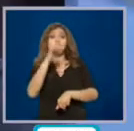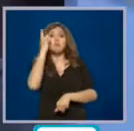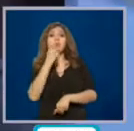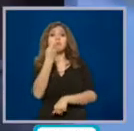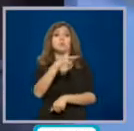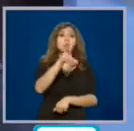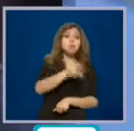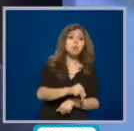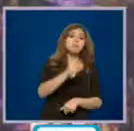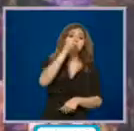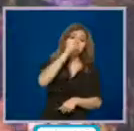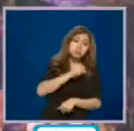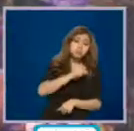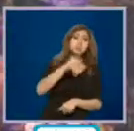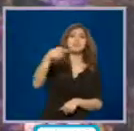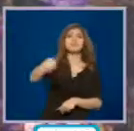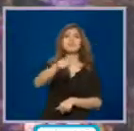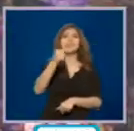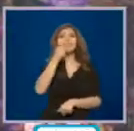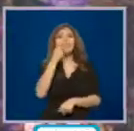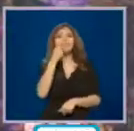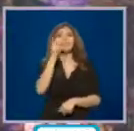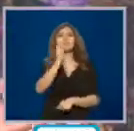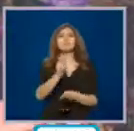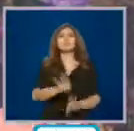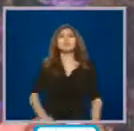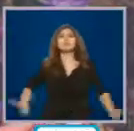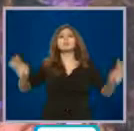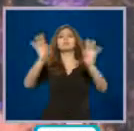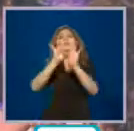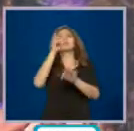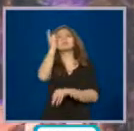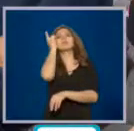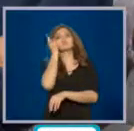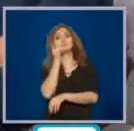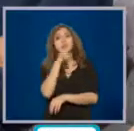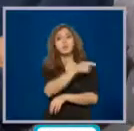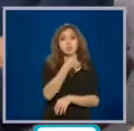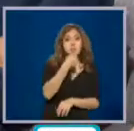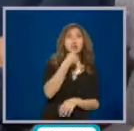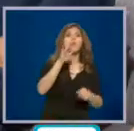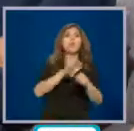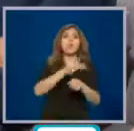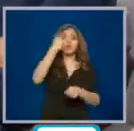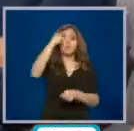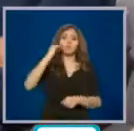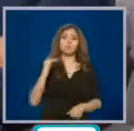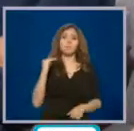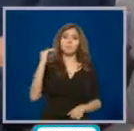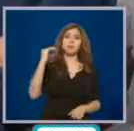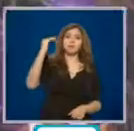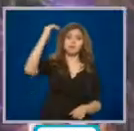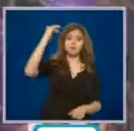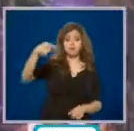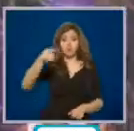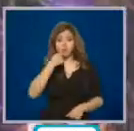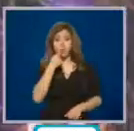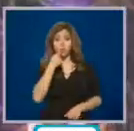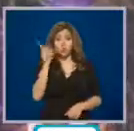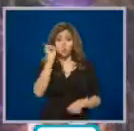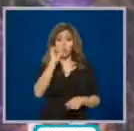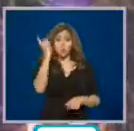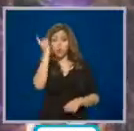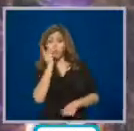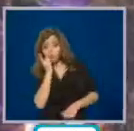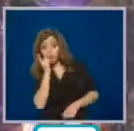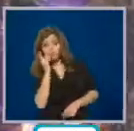caso de los niños, por ejemplo, es fundamental dormir. Es cuando se secreta la hormona del Cuando crecimiento. Un niño que no duerme es un niño hiperactivo, que no